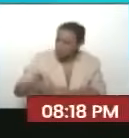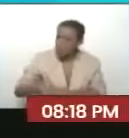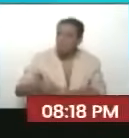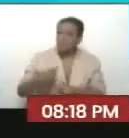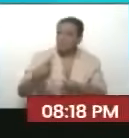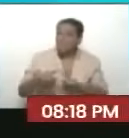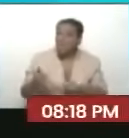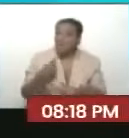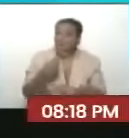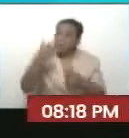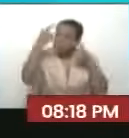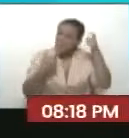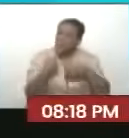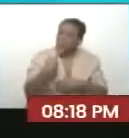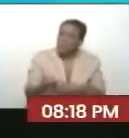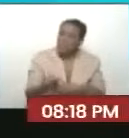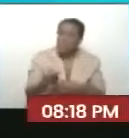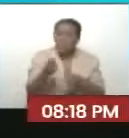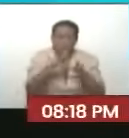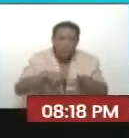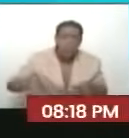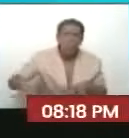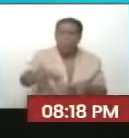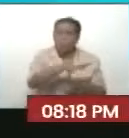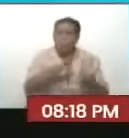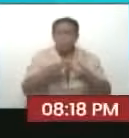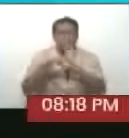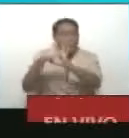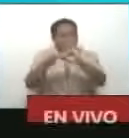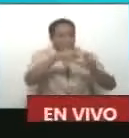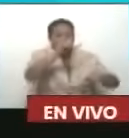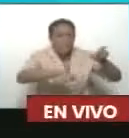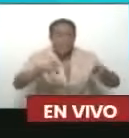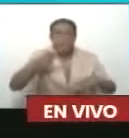Pero Chávez siempre nos dijo, con el pueblo todo, sin el pueblo nada.